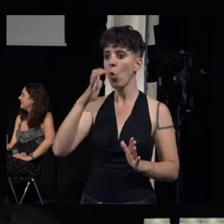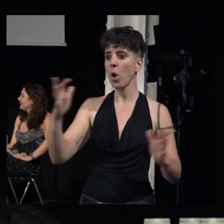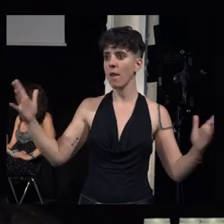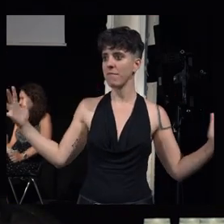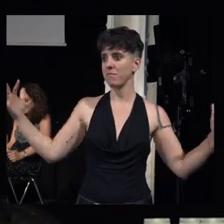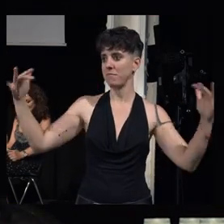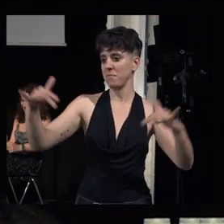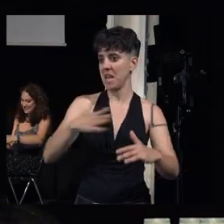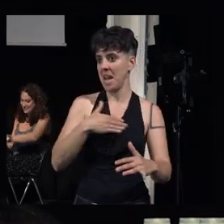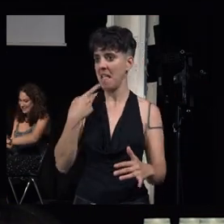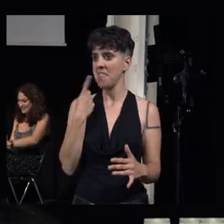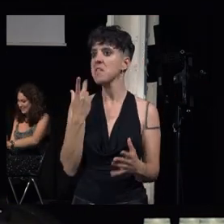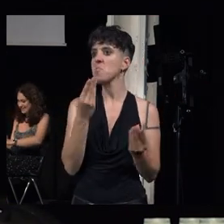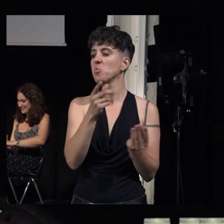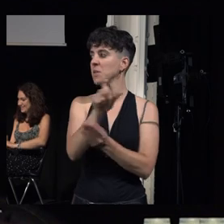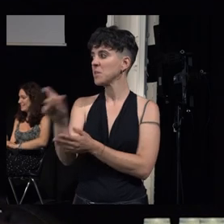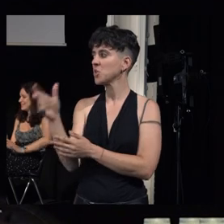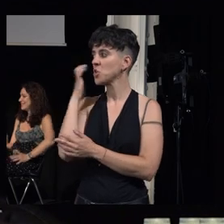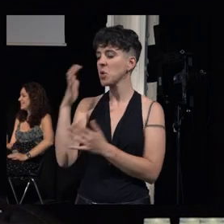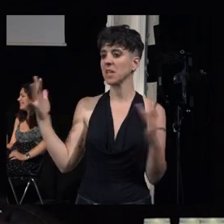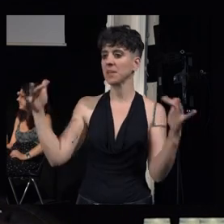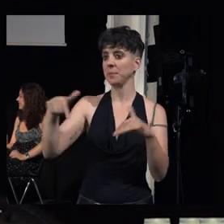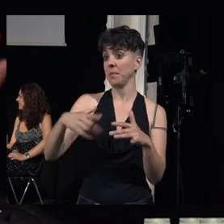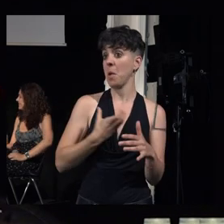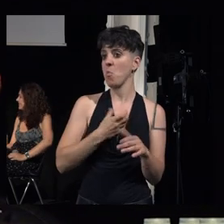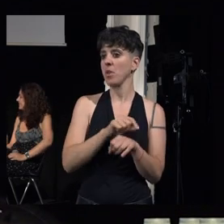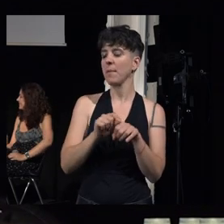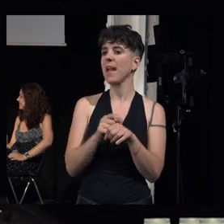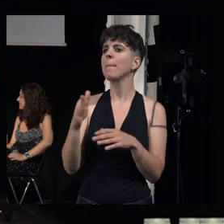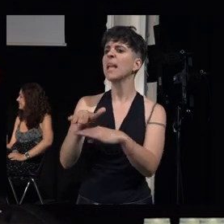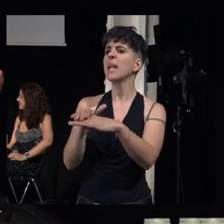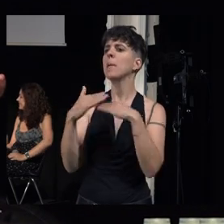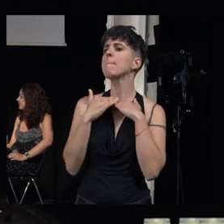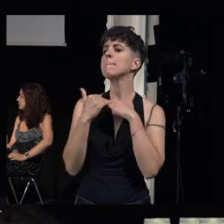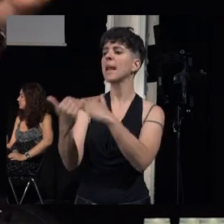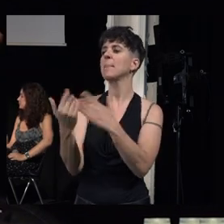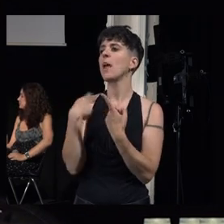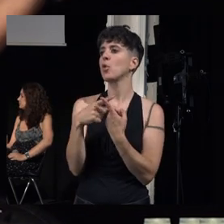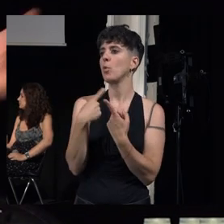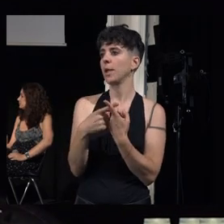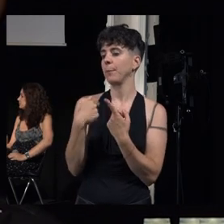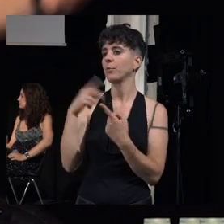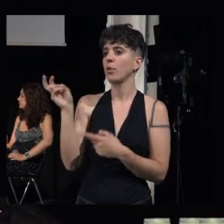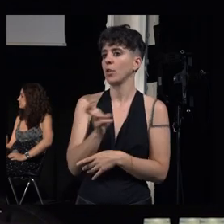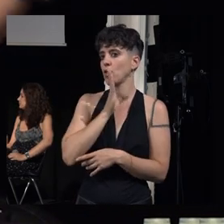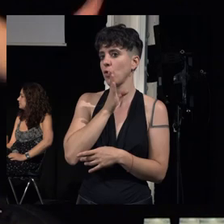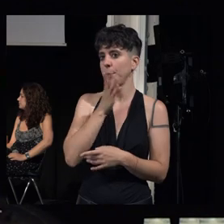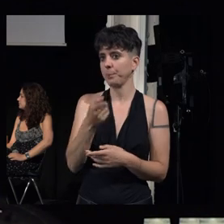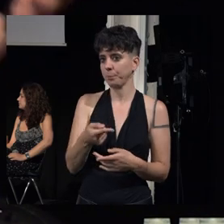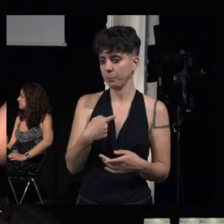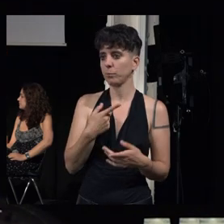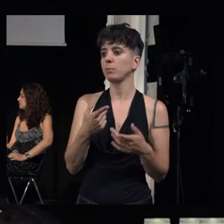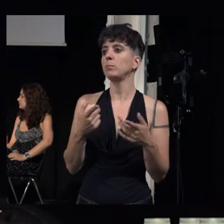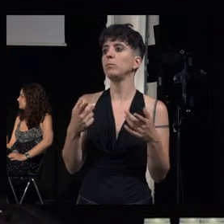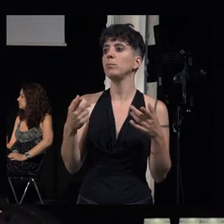acercándonos al municipalismo, ¿no? Bueno, a mí me han invitado porque se supone, bueno, yo vengo de haber